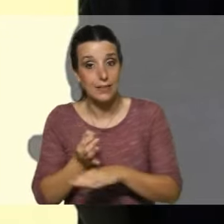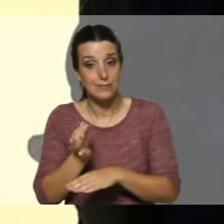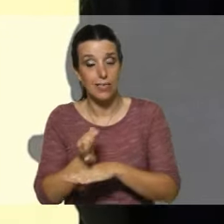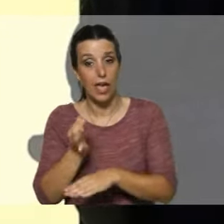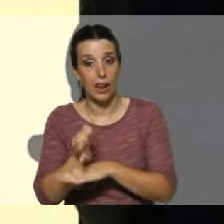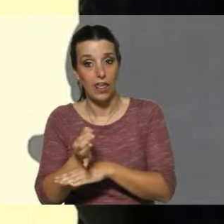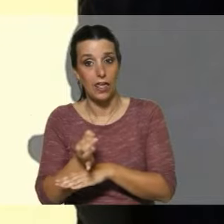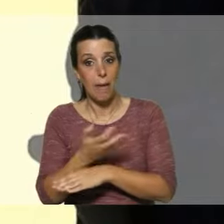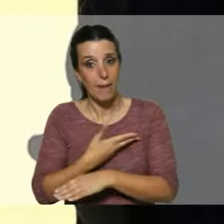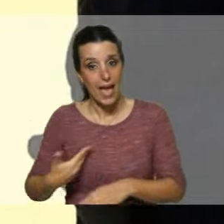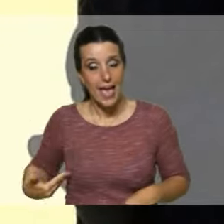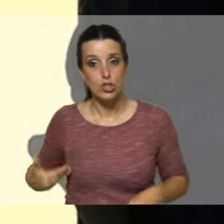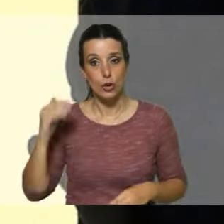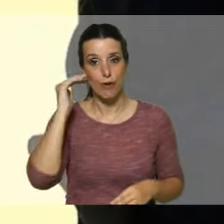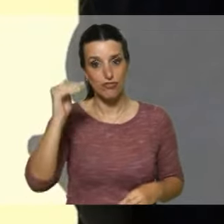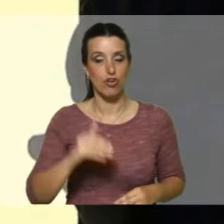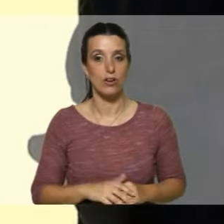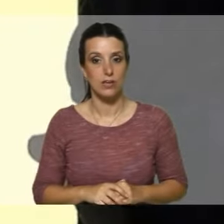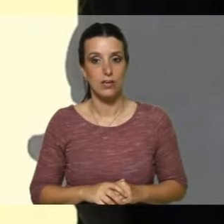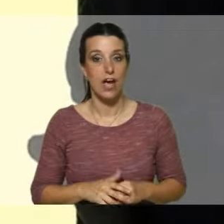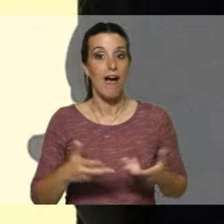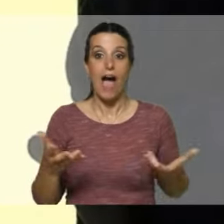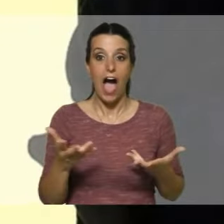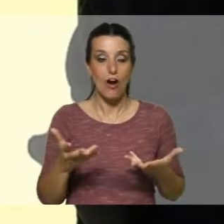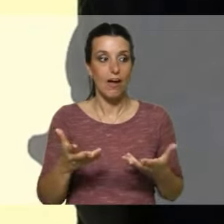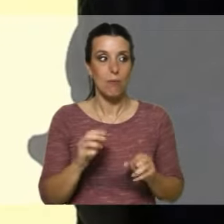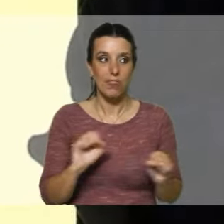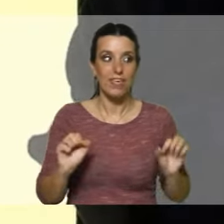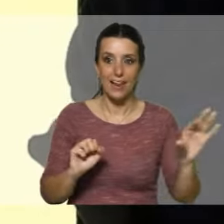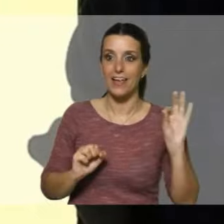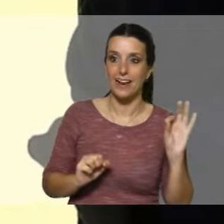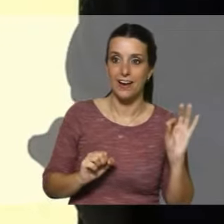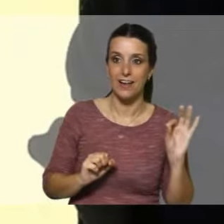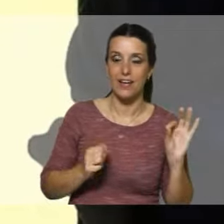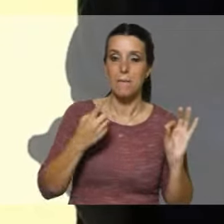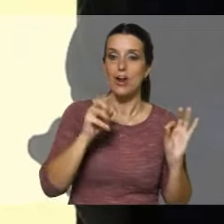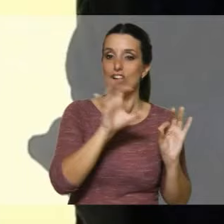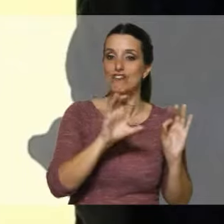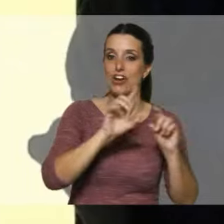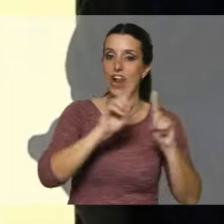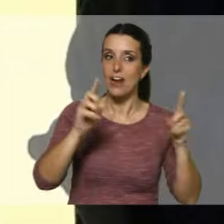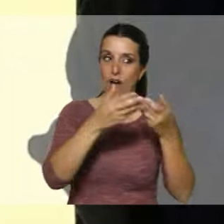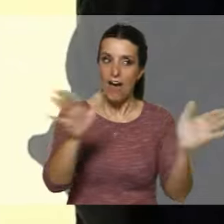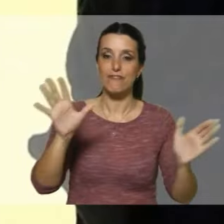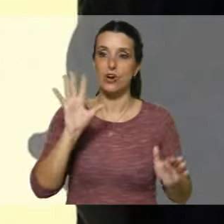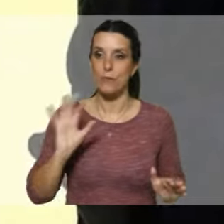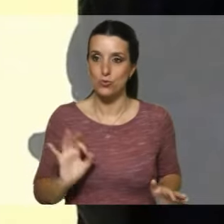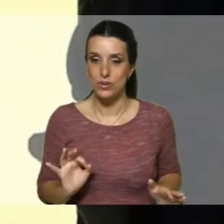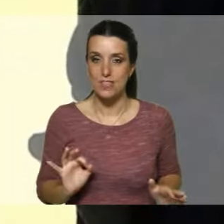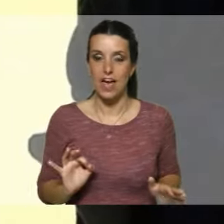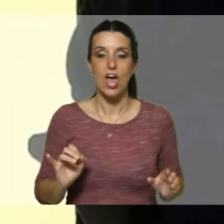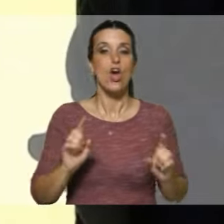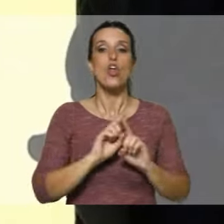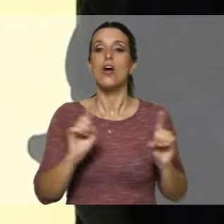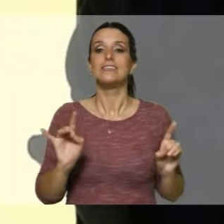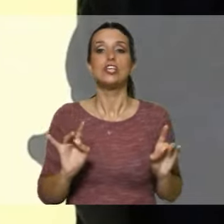es ser maestro ser profesor bueno esa opción va a estar peroo abre la oportunidad no